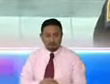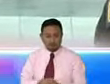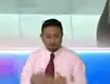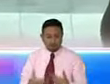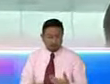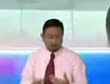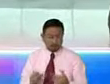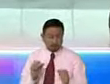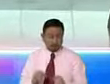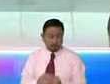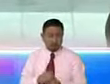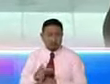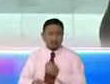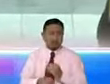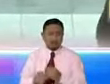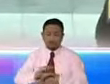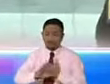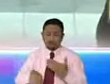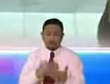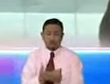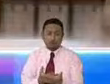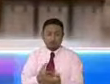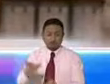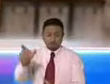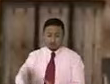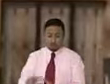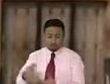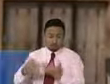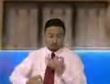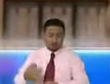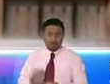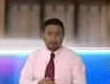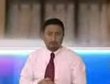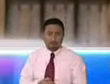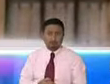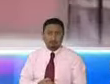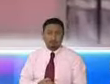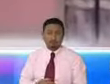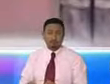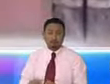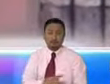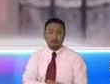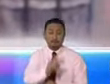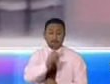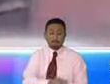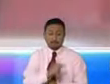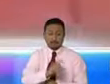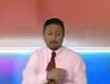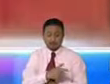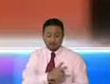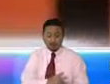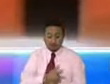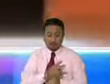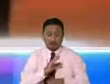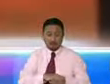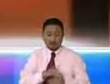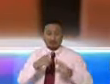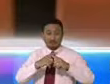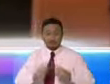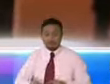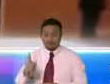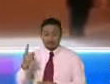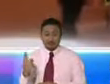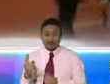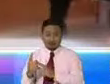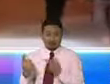presentar todos los elementos para poder juzgar a esta persona. Quien protegía a la señora por los supuestos maltratos del que era víctima por parte de su expareja, no